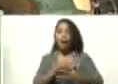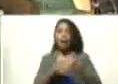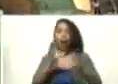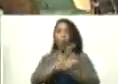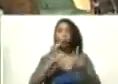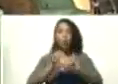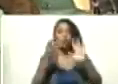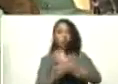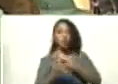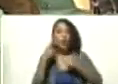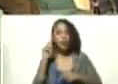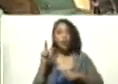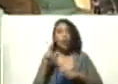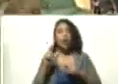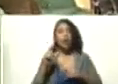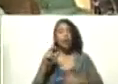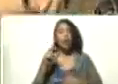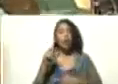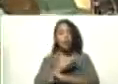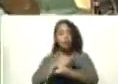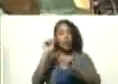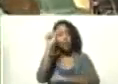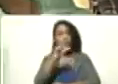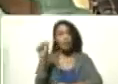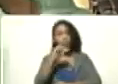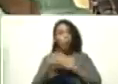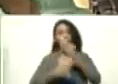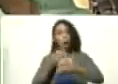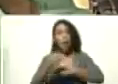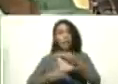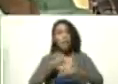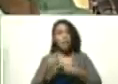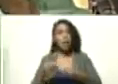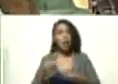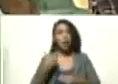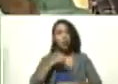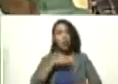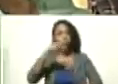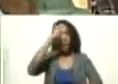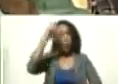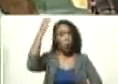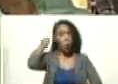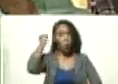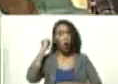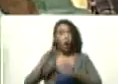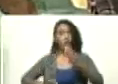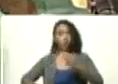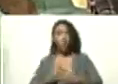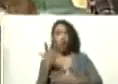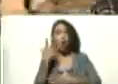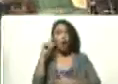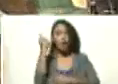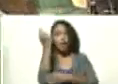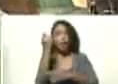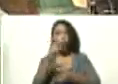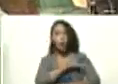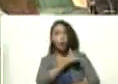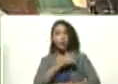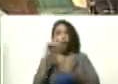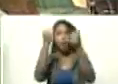debemos tener los fines de semana, como lo hacía nuestro querido Alfred Nazaré cuando estuvo en Fundarte, que tenía